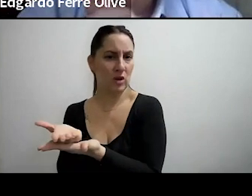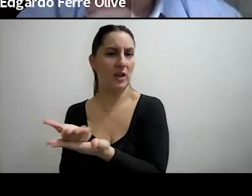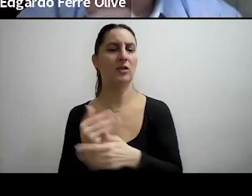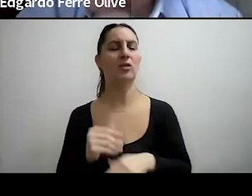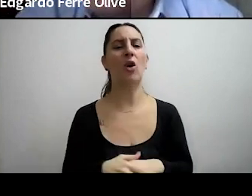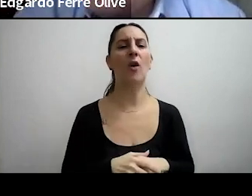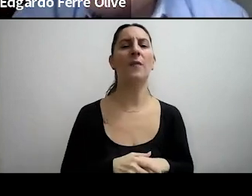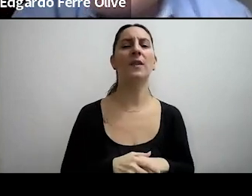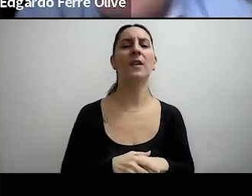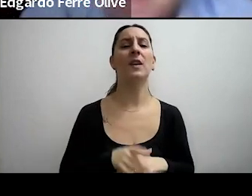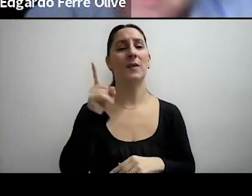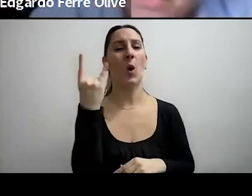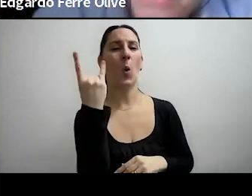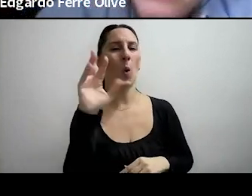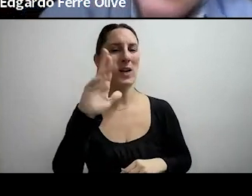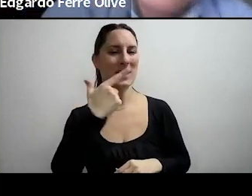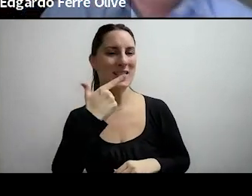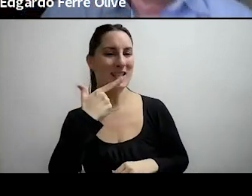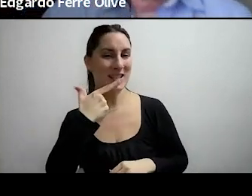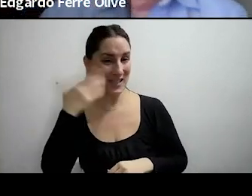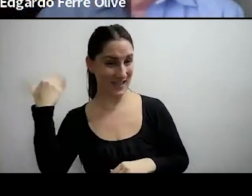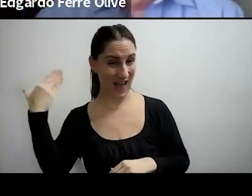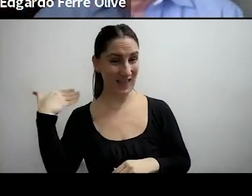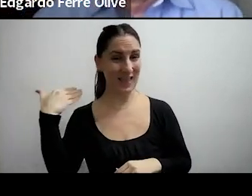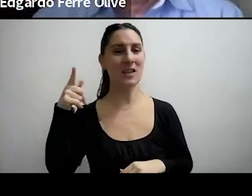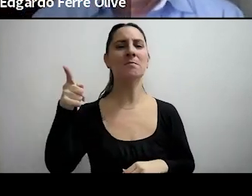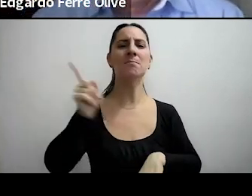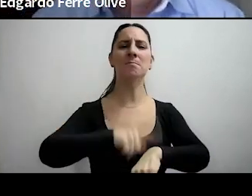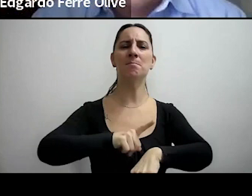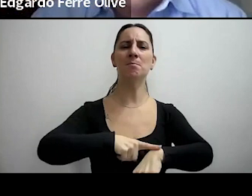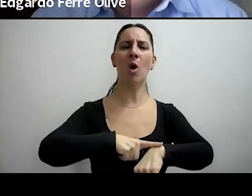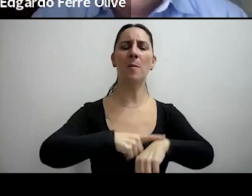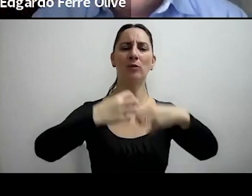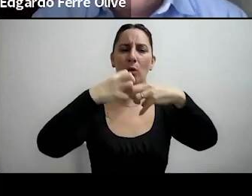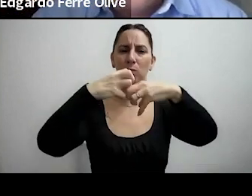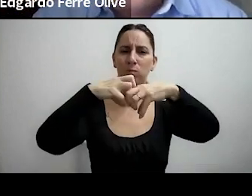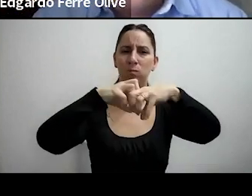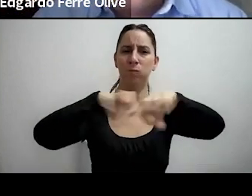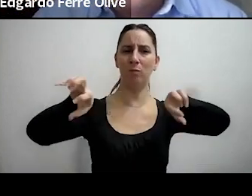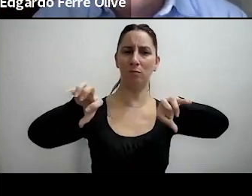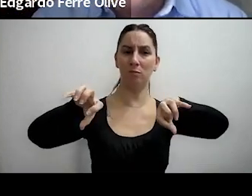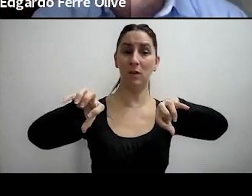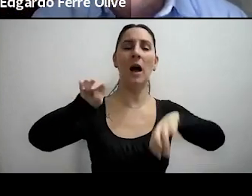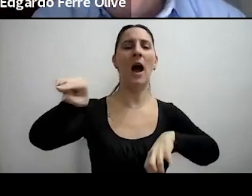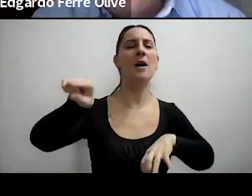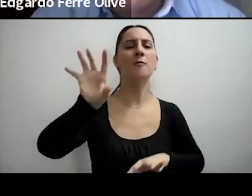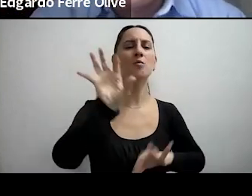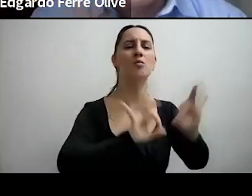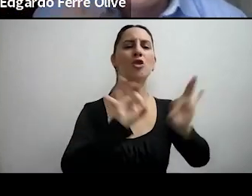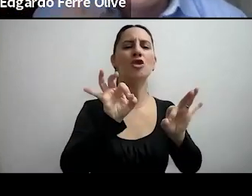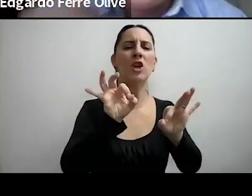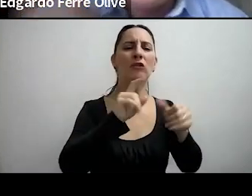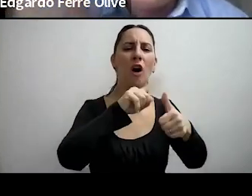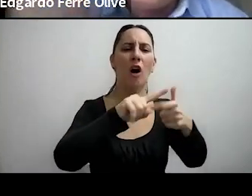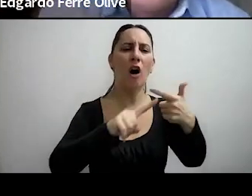Repúblicas Socialistas Soviéticas. ¿Se acuerdan? La ex-URSS, cuando se produce ese desmembramiento, tuvo que aplicarse proyectos específicos para